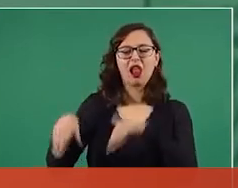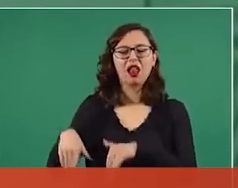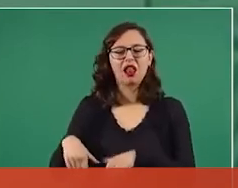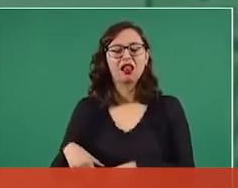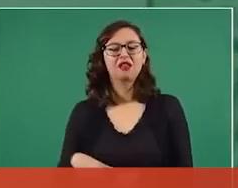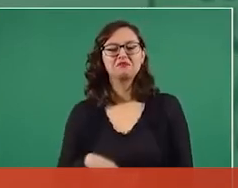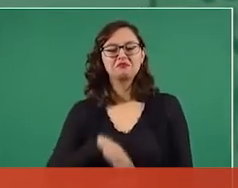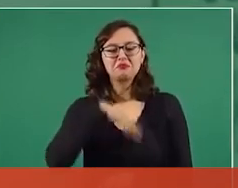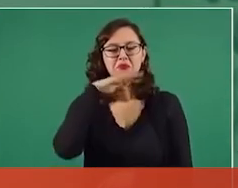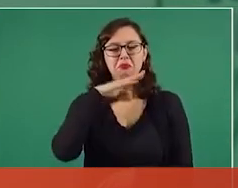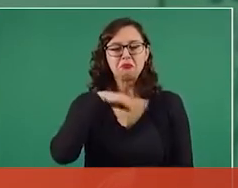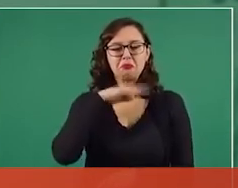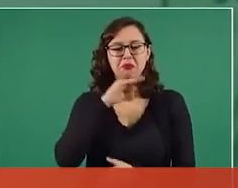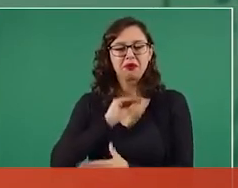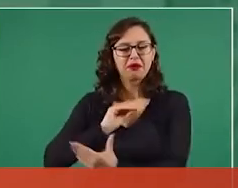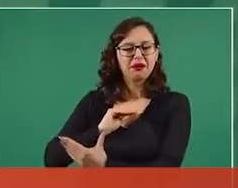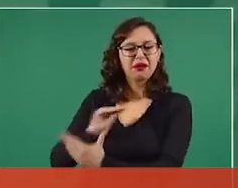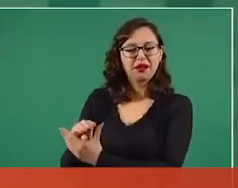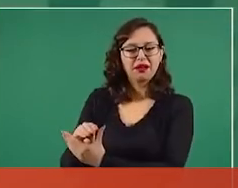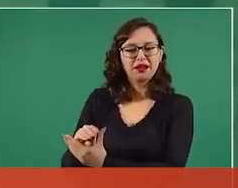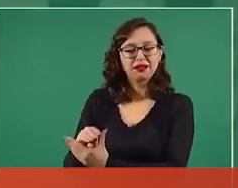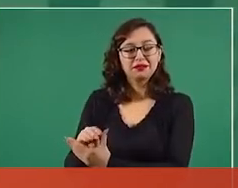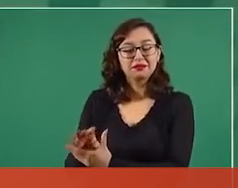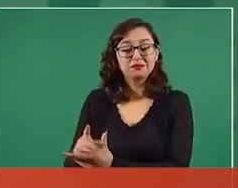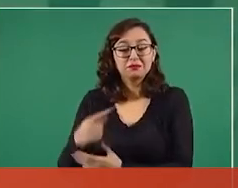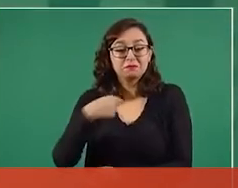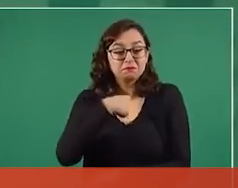Y así pude pues avanzar.